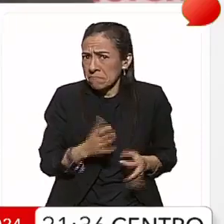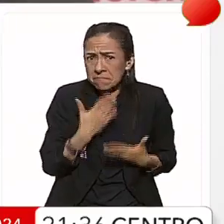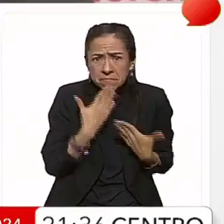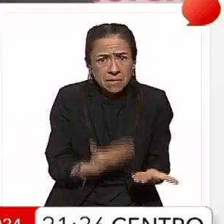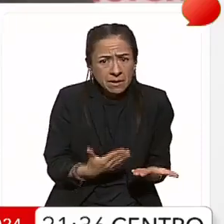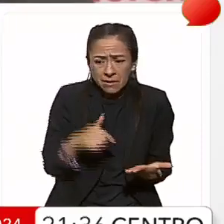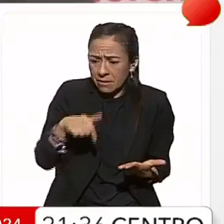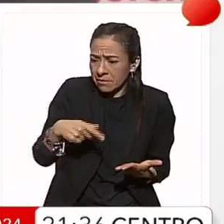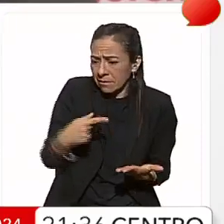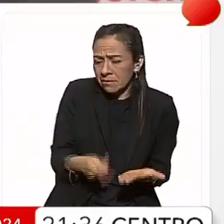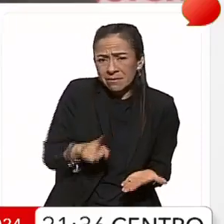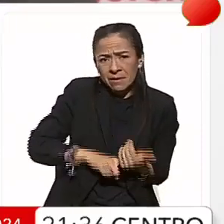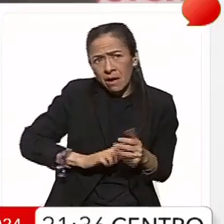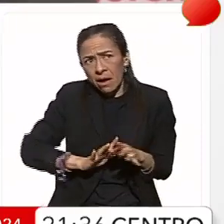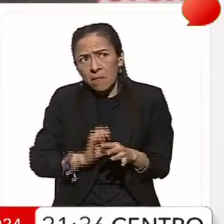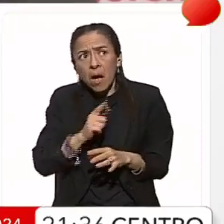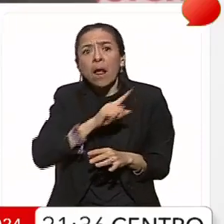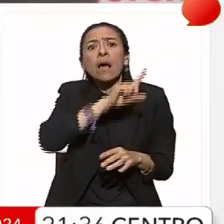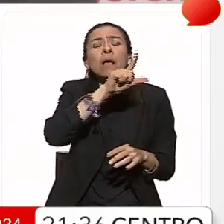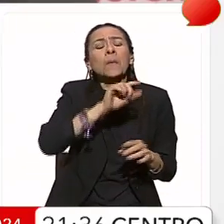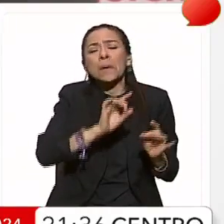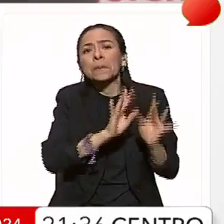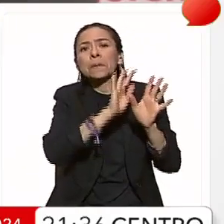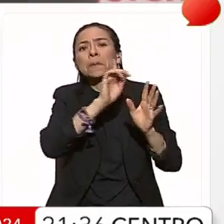ellos no hablan de